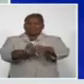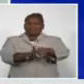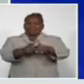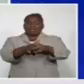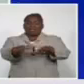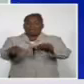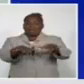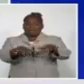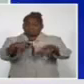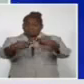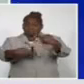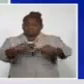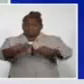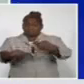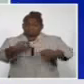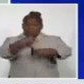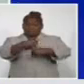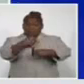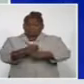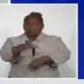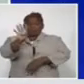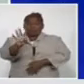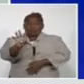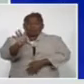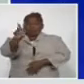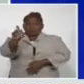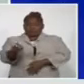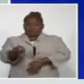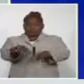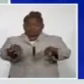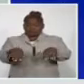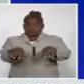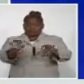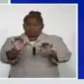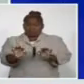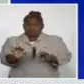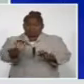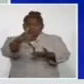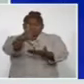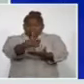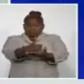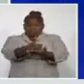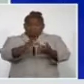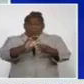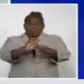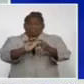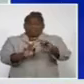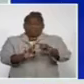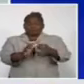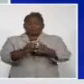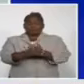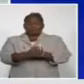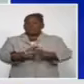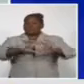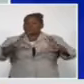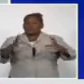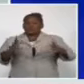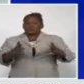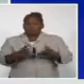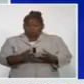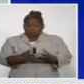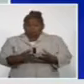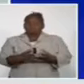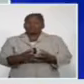que realiza, 4 casos autóctonos ayer, 5 menos que las jornadas anteriores. Y todo en su